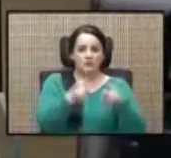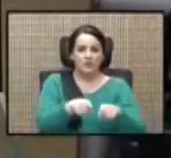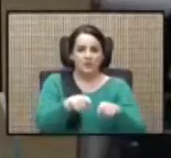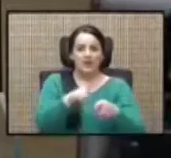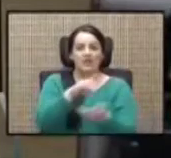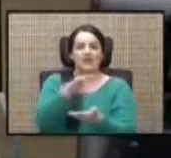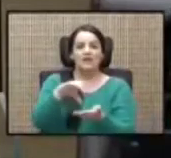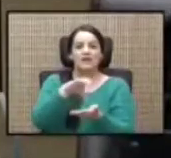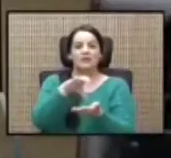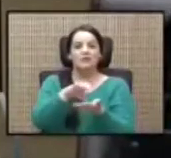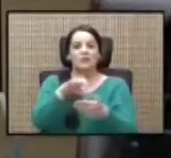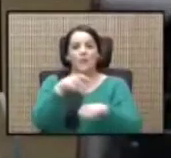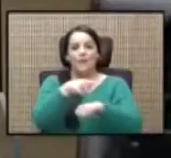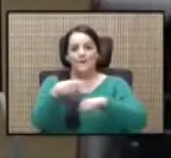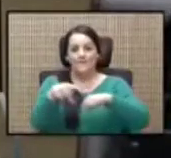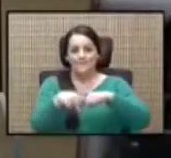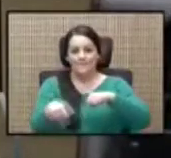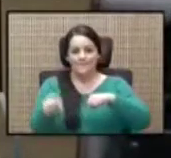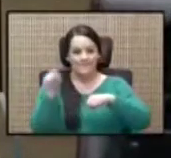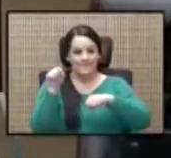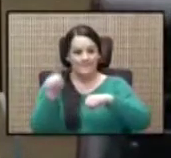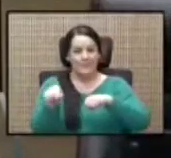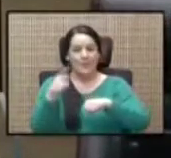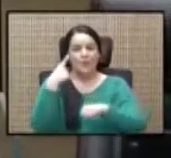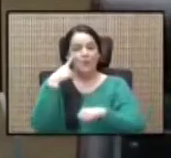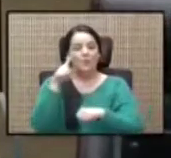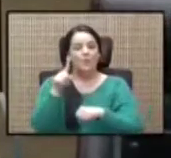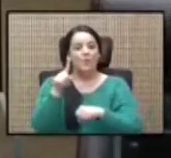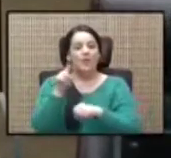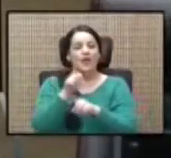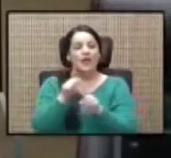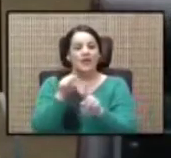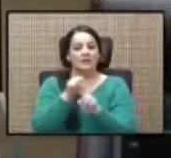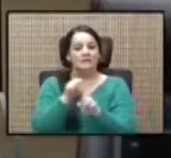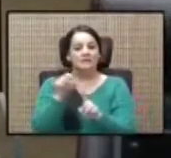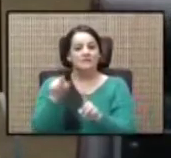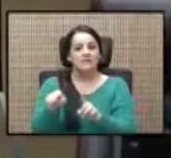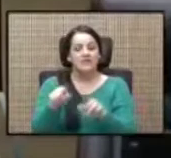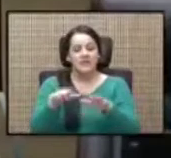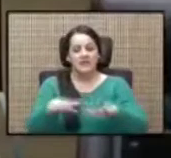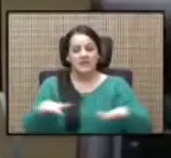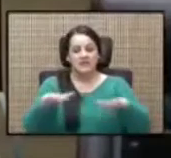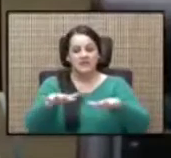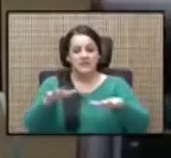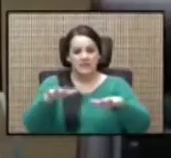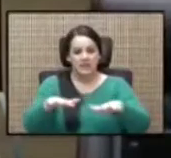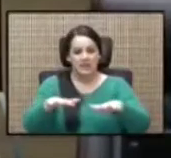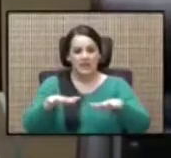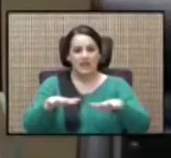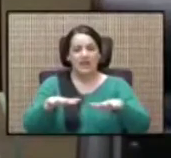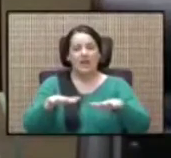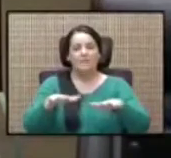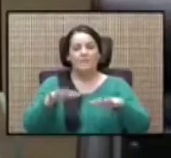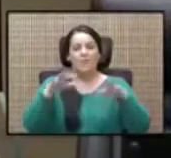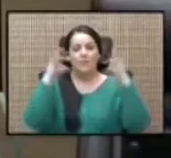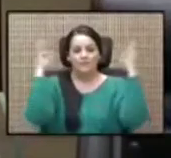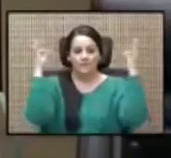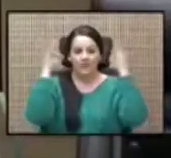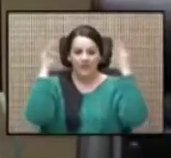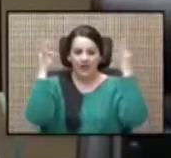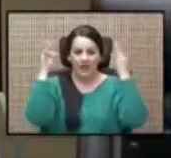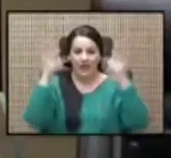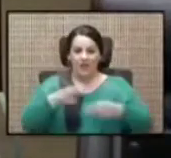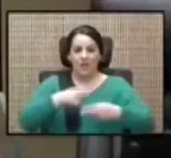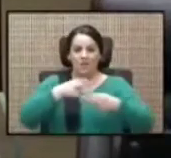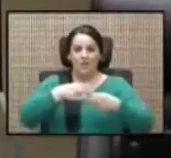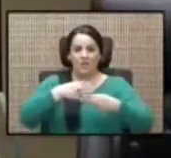Celedón por la permuta del campo ferial, conocido como la